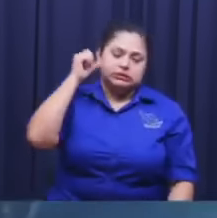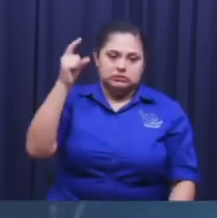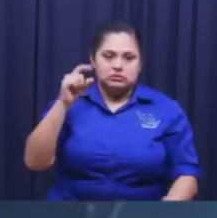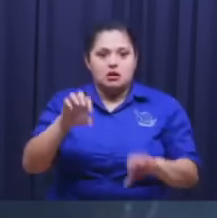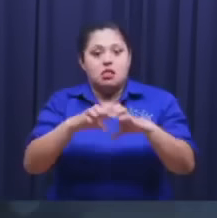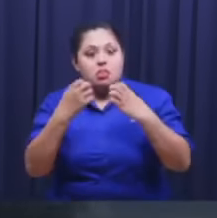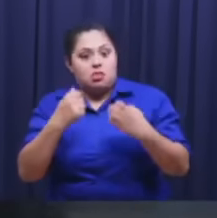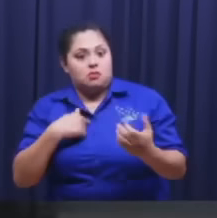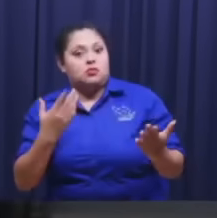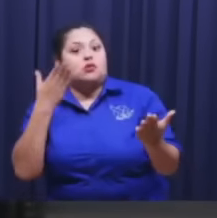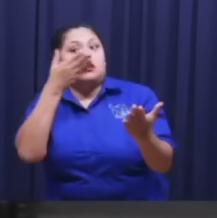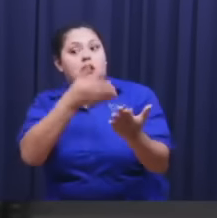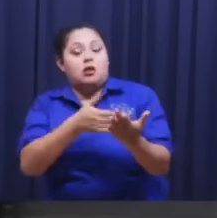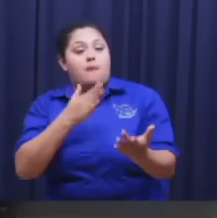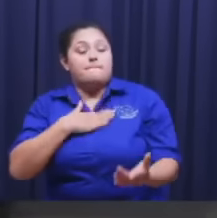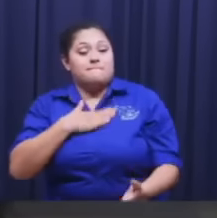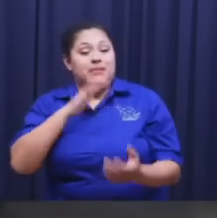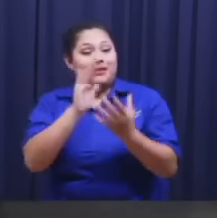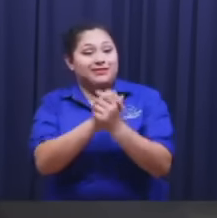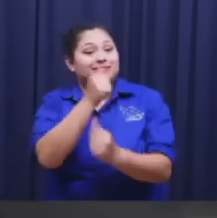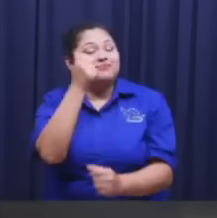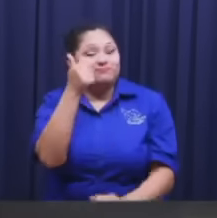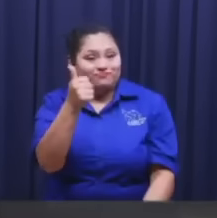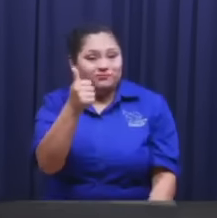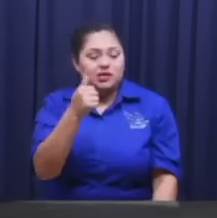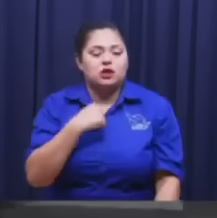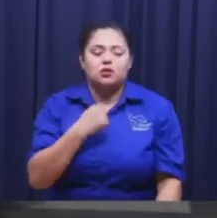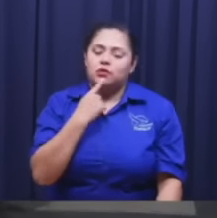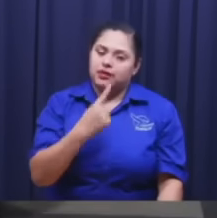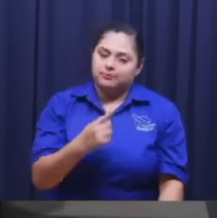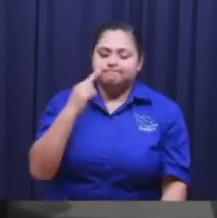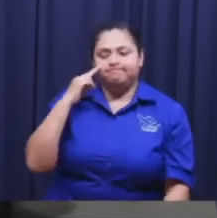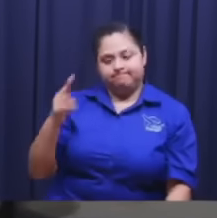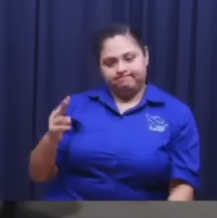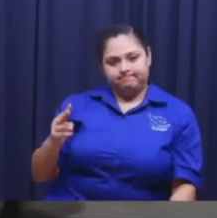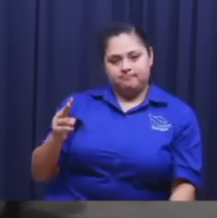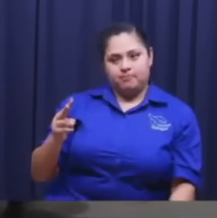llegué con mi mujer y le dije, mira,